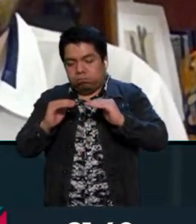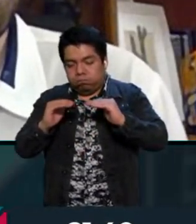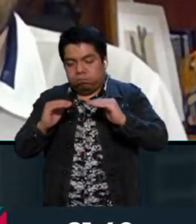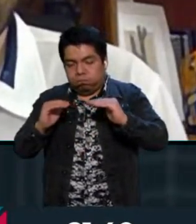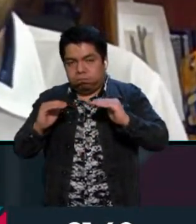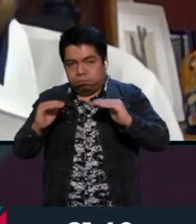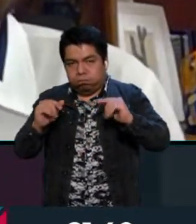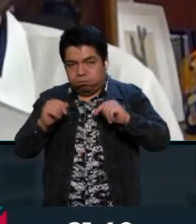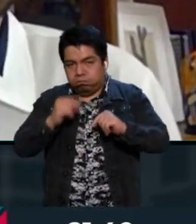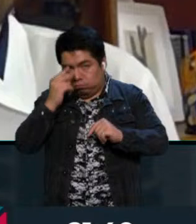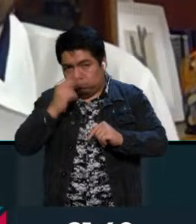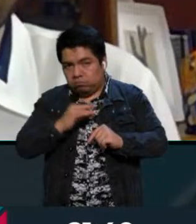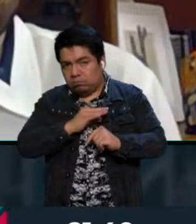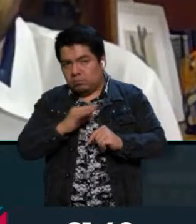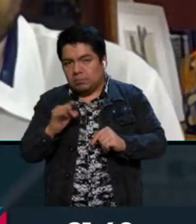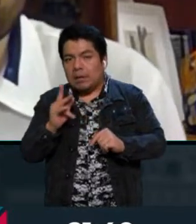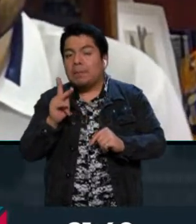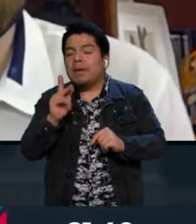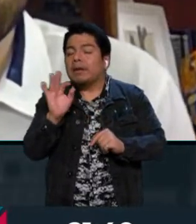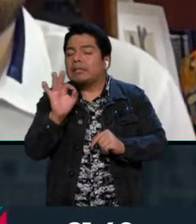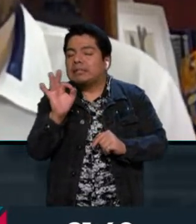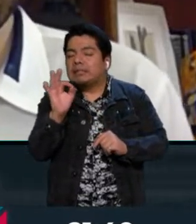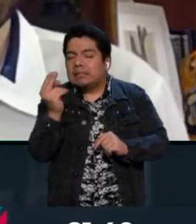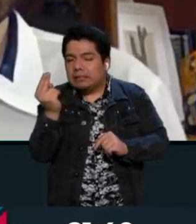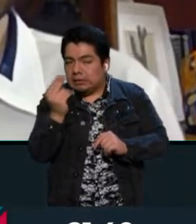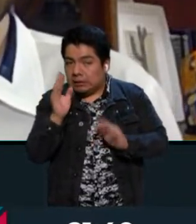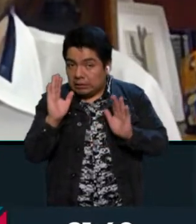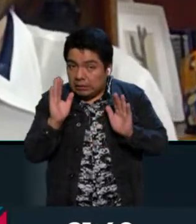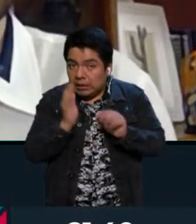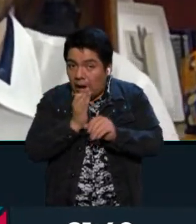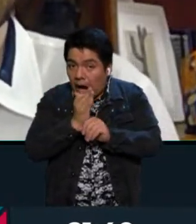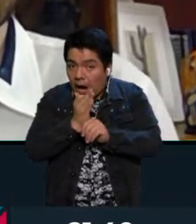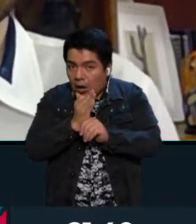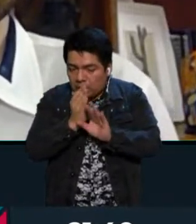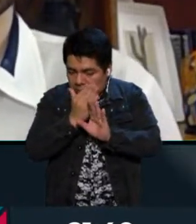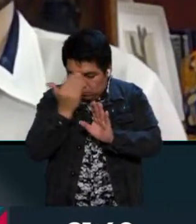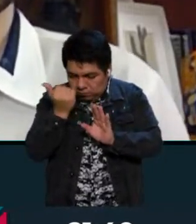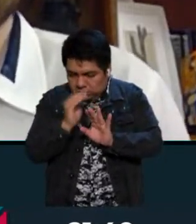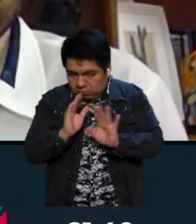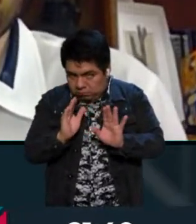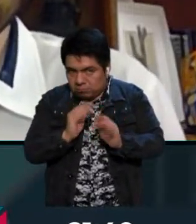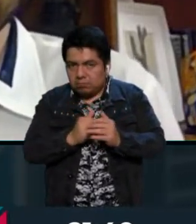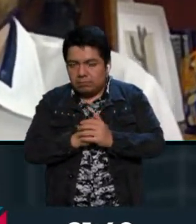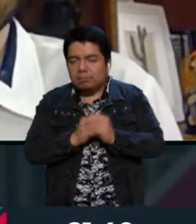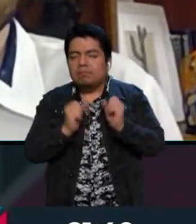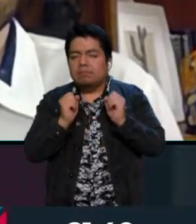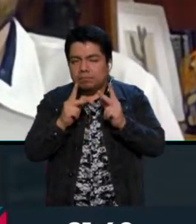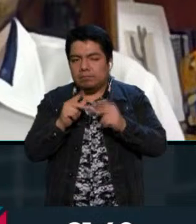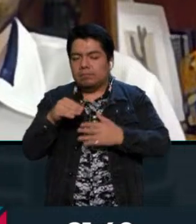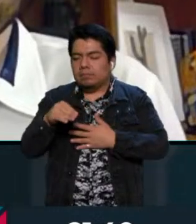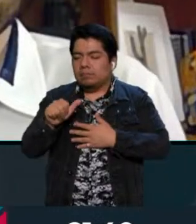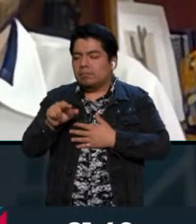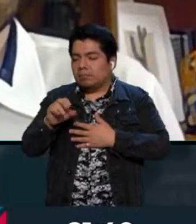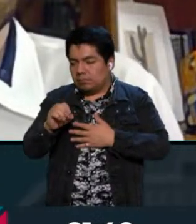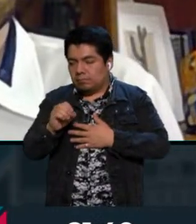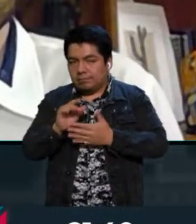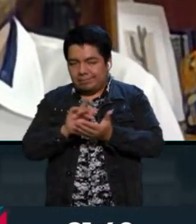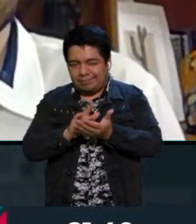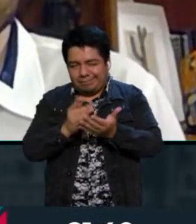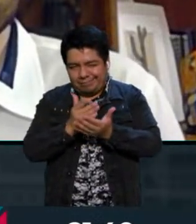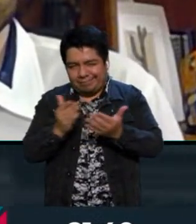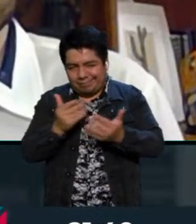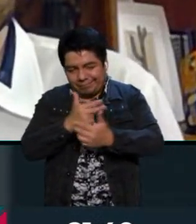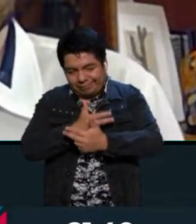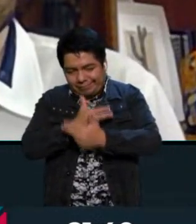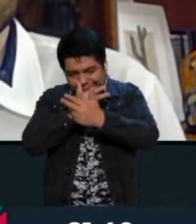situación aquí en el país, si se requiriera, insisto, porque todavía no hemos llegado a ese punto, ¿no? Bien, Mario, pues muchísimas gracias por regalarnos